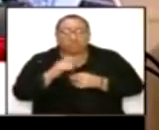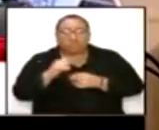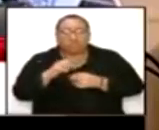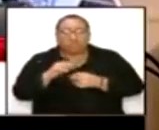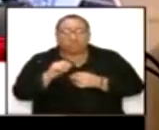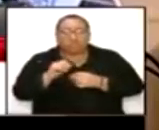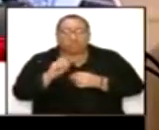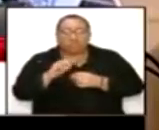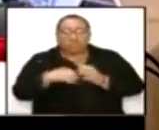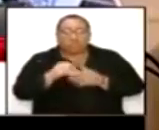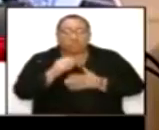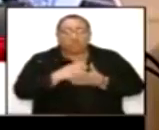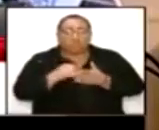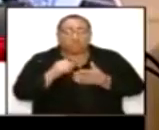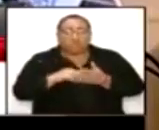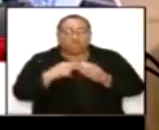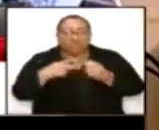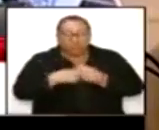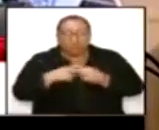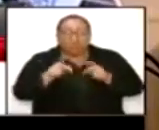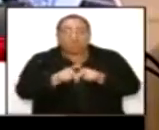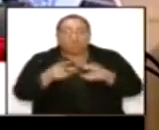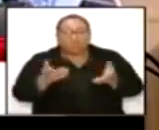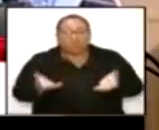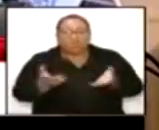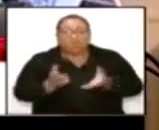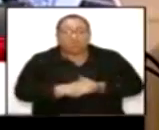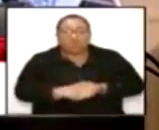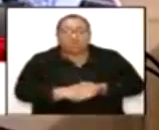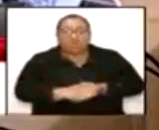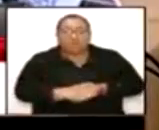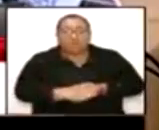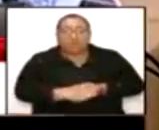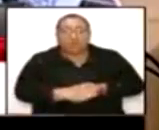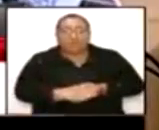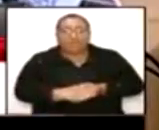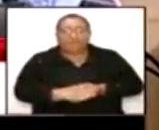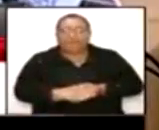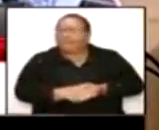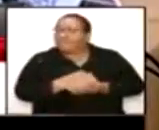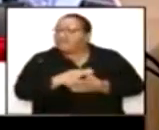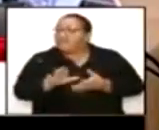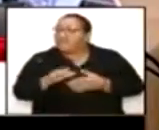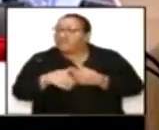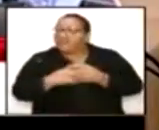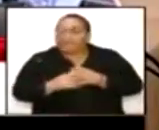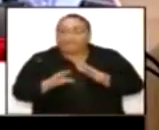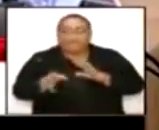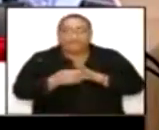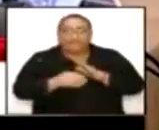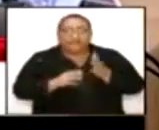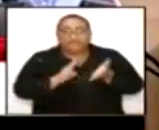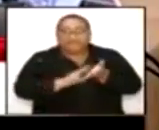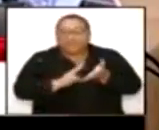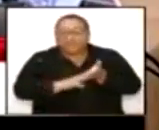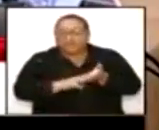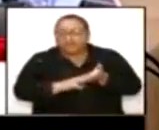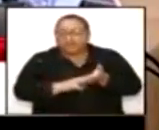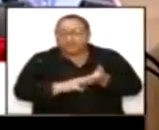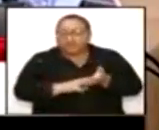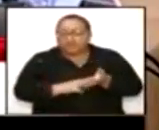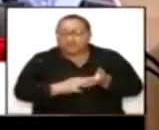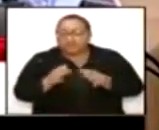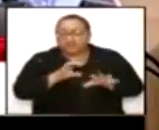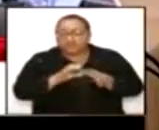de carácter no solo nacional, también internacional, y ya lo decía la adjunta de la Defensoría, porque además la CEDAW